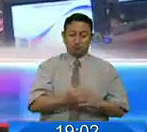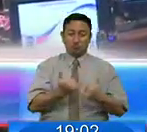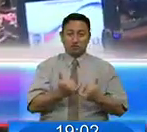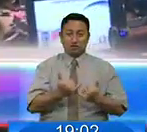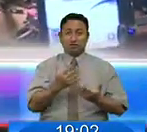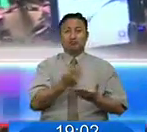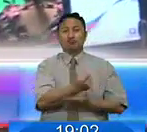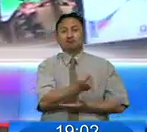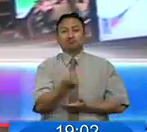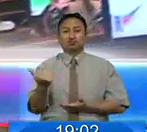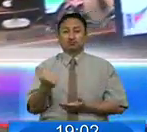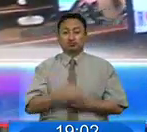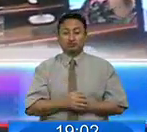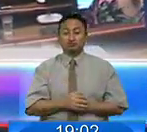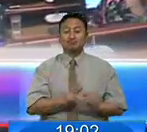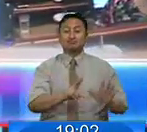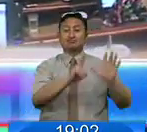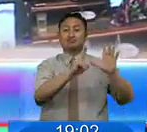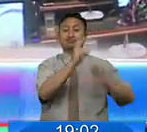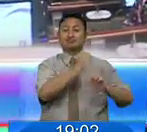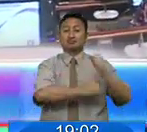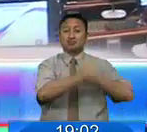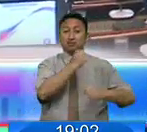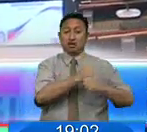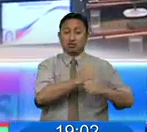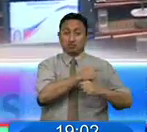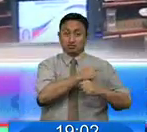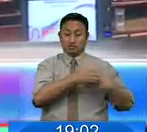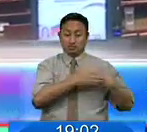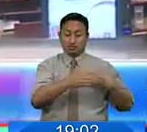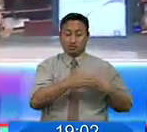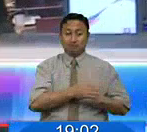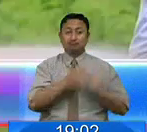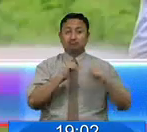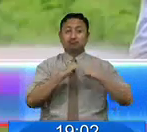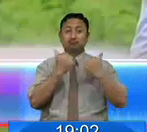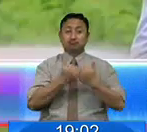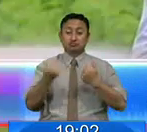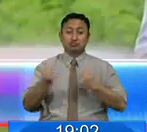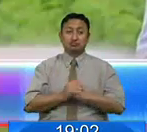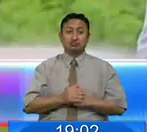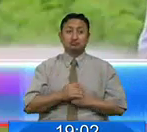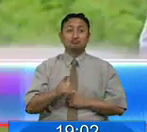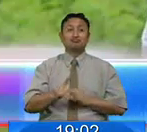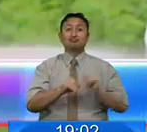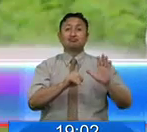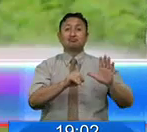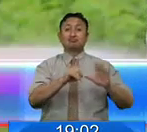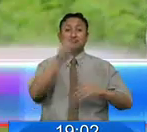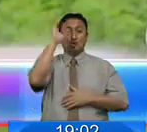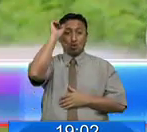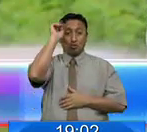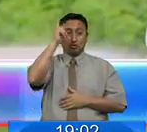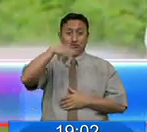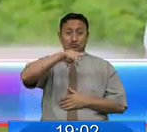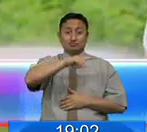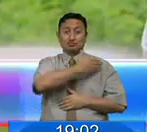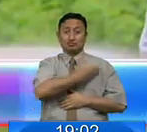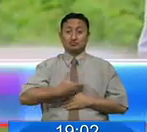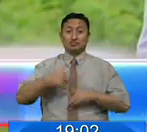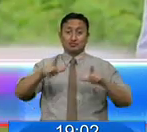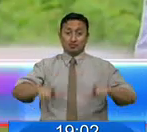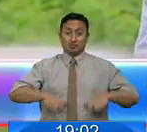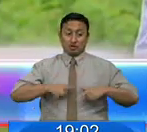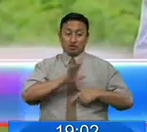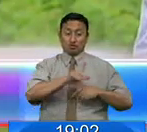eliminado tras siete años de existencia los asambleístas se allanaron a las seis de observaciones que hizo el primer mandatario lenín moreno a